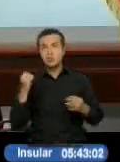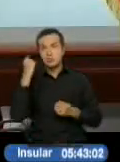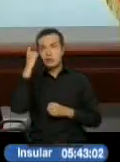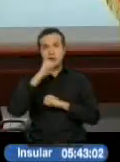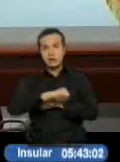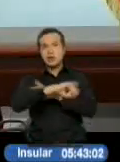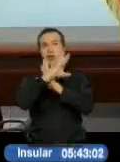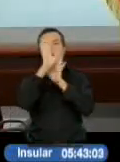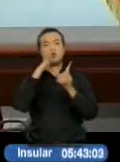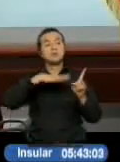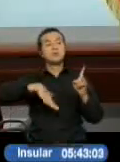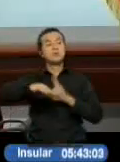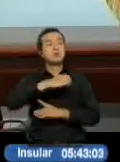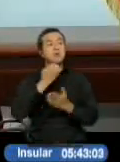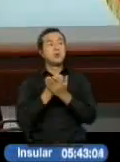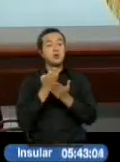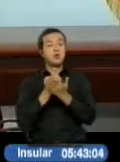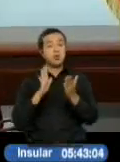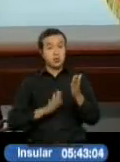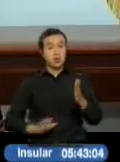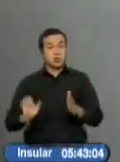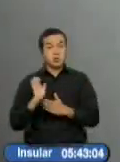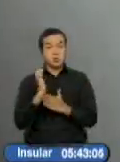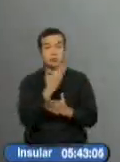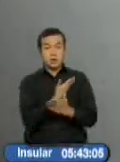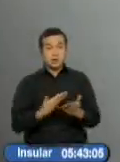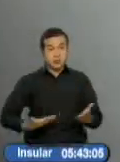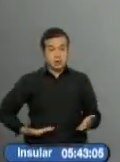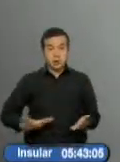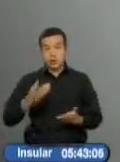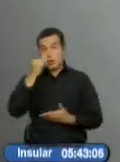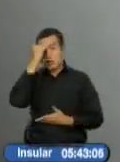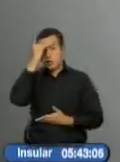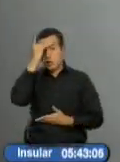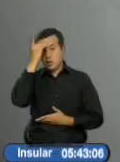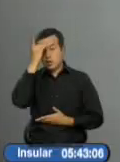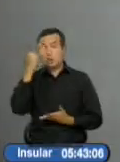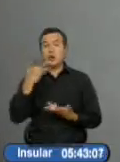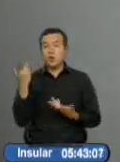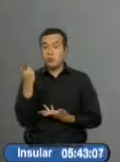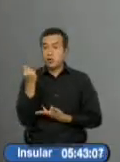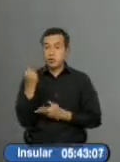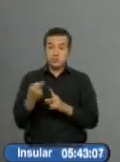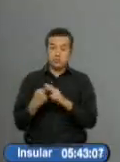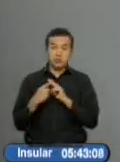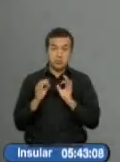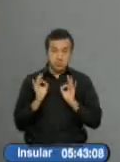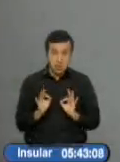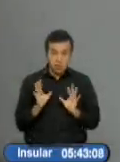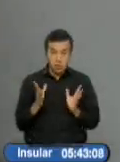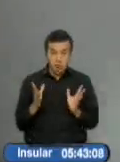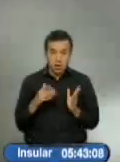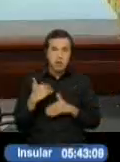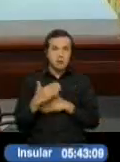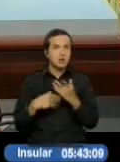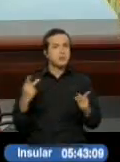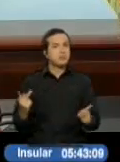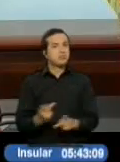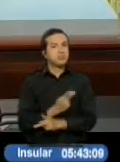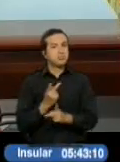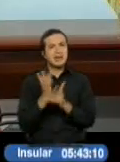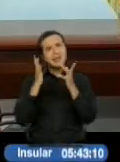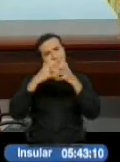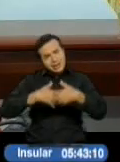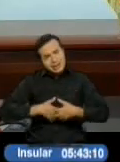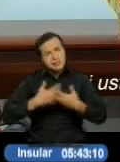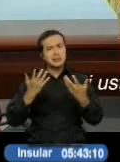de cuál es la situación económica del país. Para el jefe de Estado, un endeudamiento sin el financiamiento adecuado se traduce en un solo resultado. Una crisis,